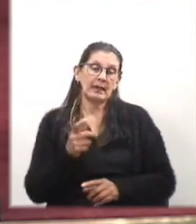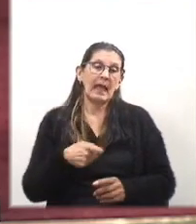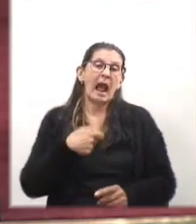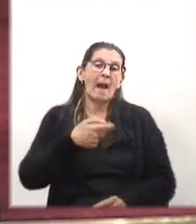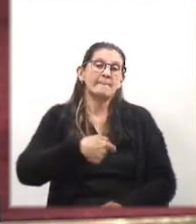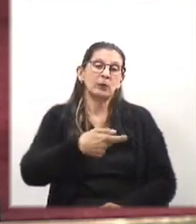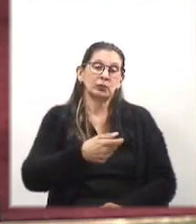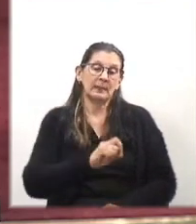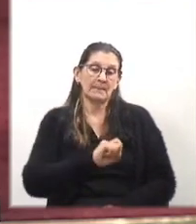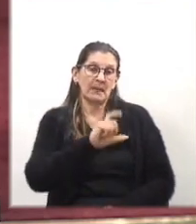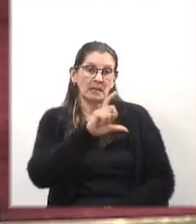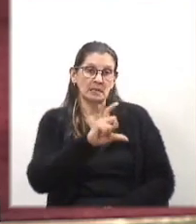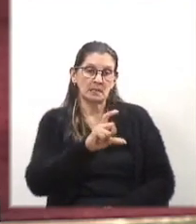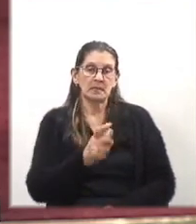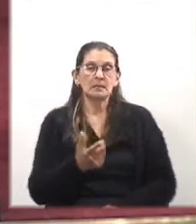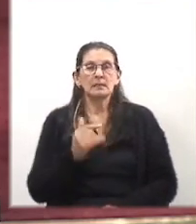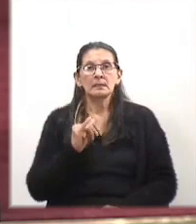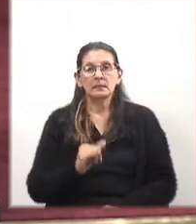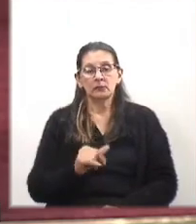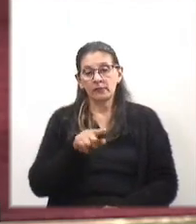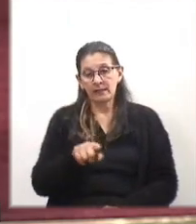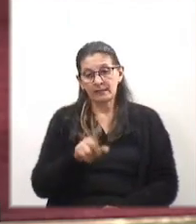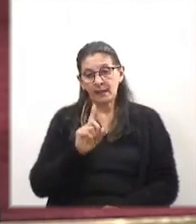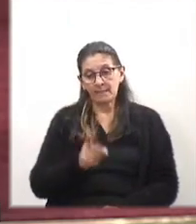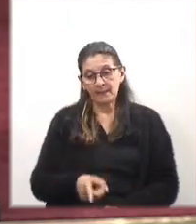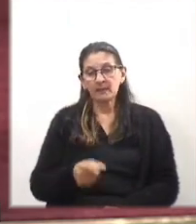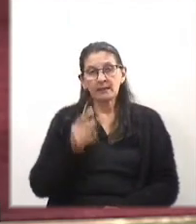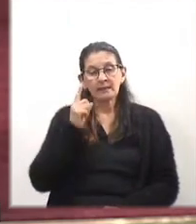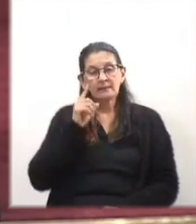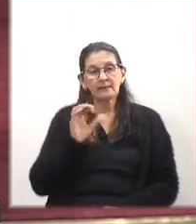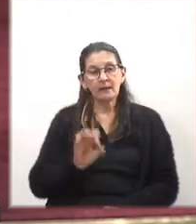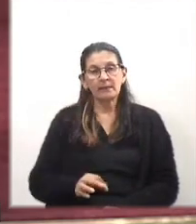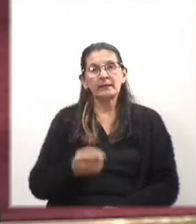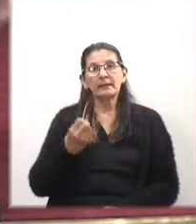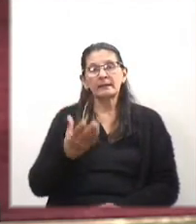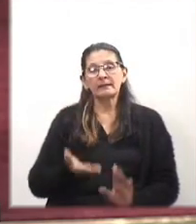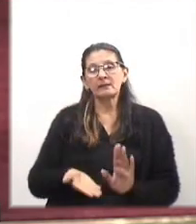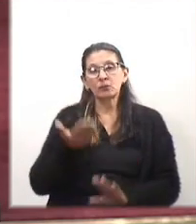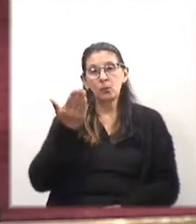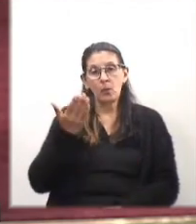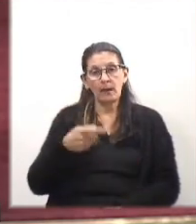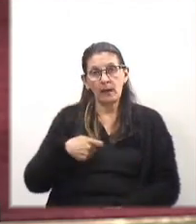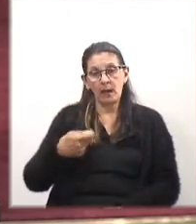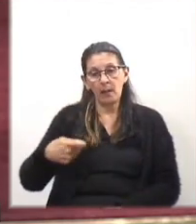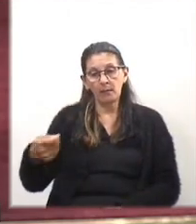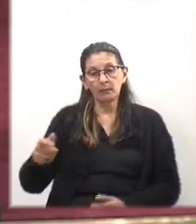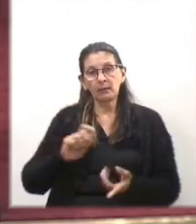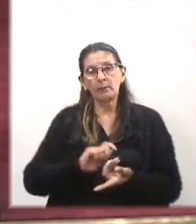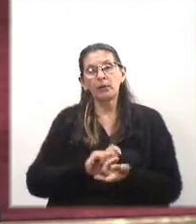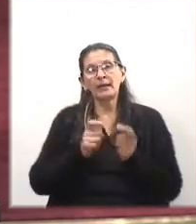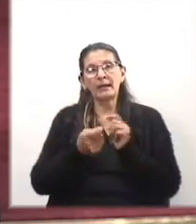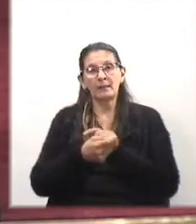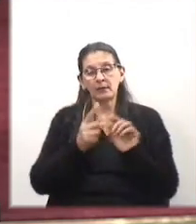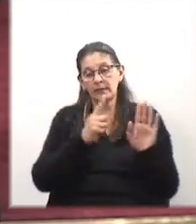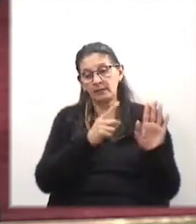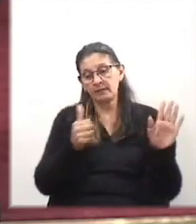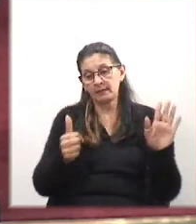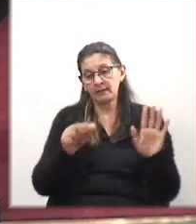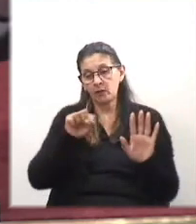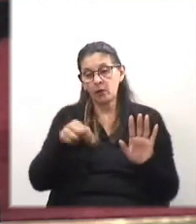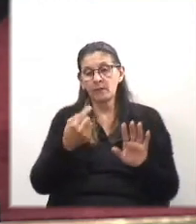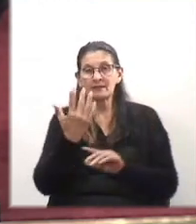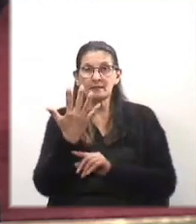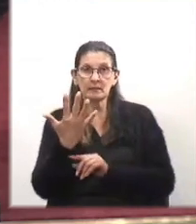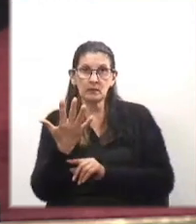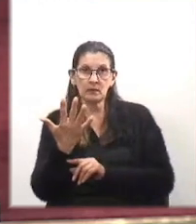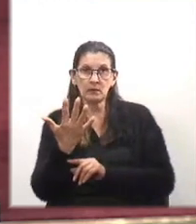sería mayor. En este sentido, también hay que tener en cuenta que ya se sube el aporte por el cambio de guarismo, pasa del